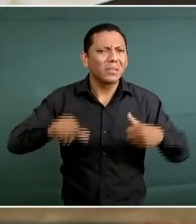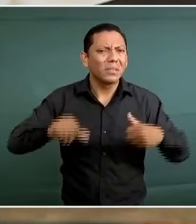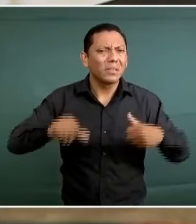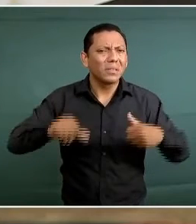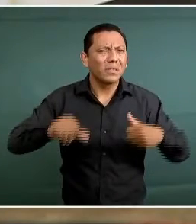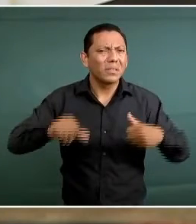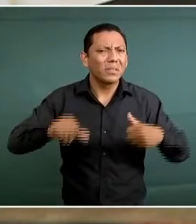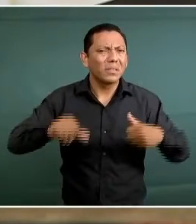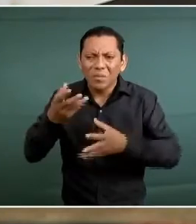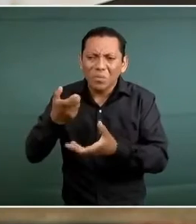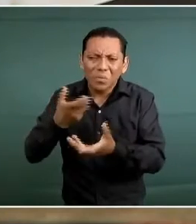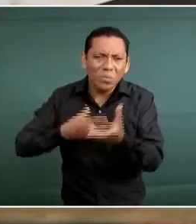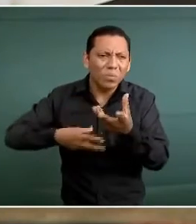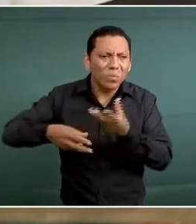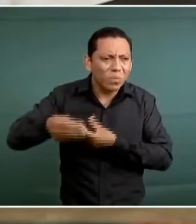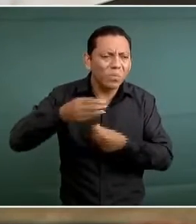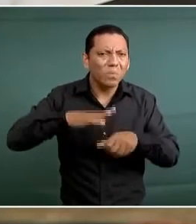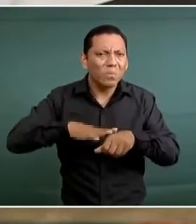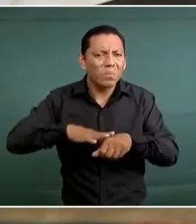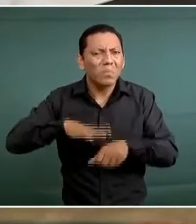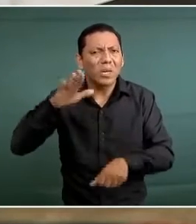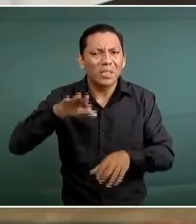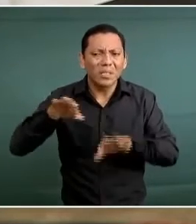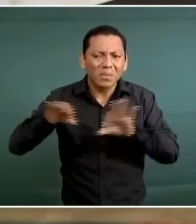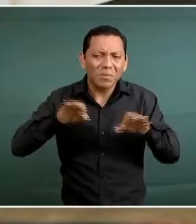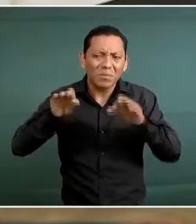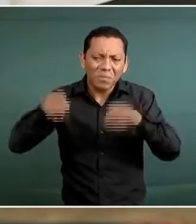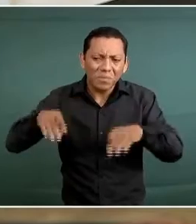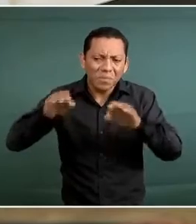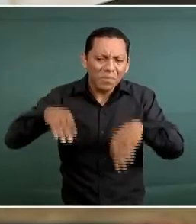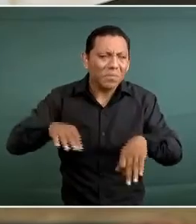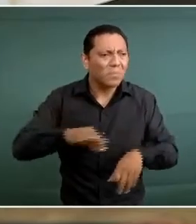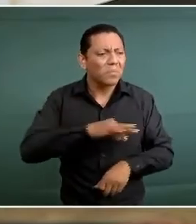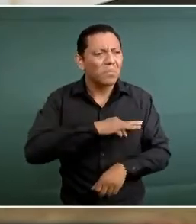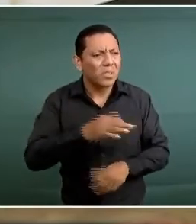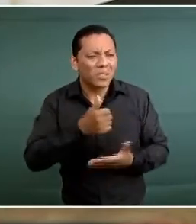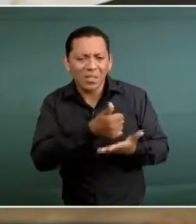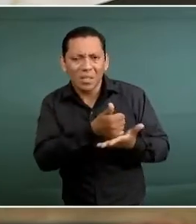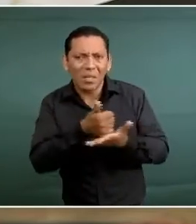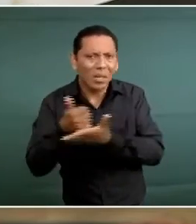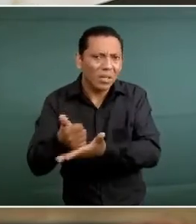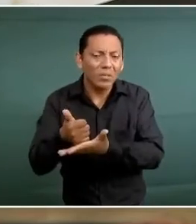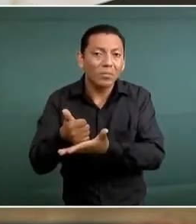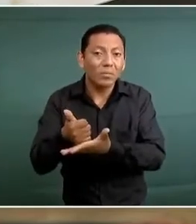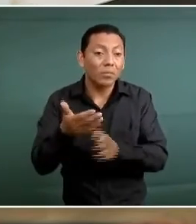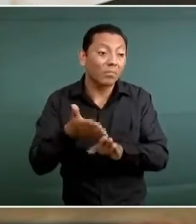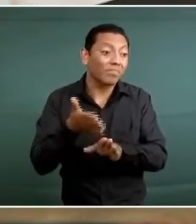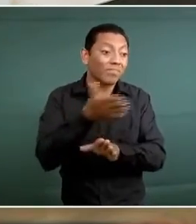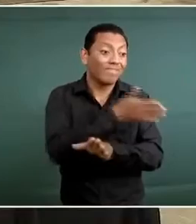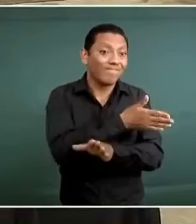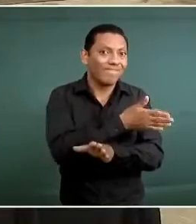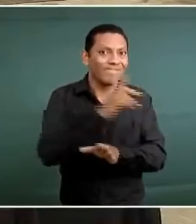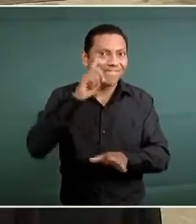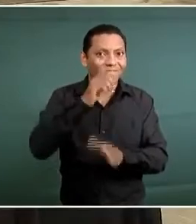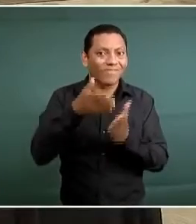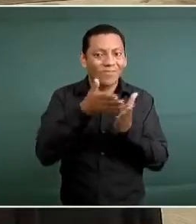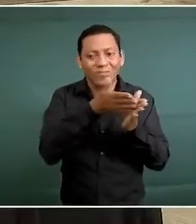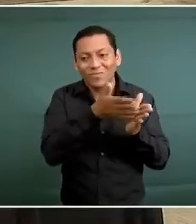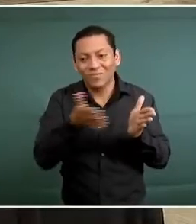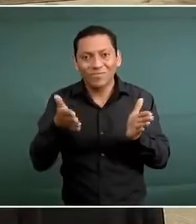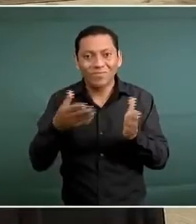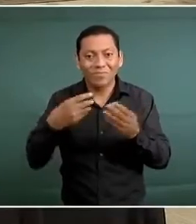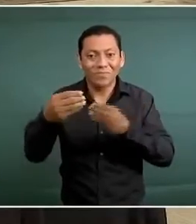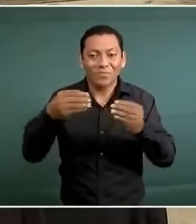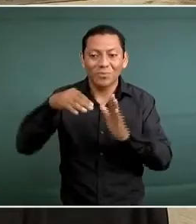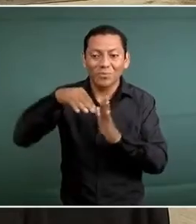que genere más empleos todavía y poder revertir la situación en la que ya estábamos y que vino a agudizar la pandemia?